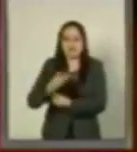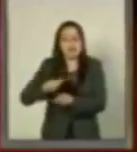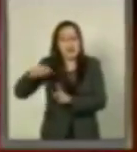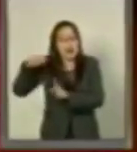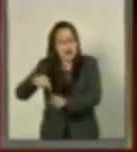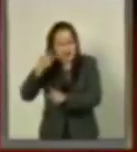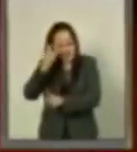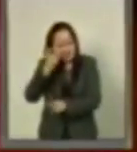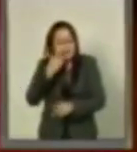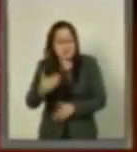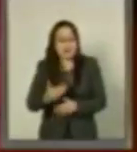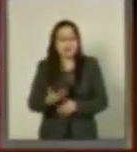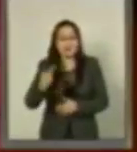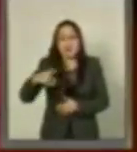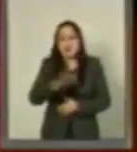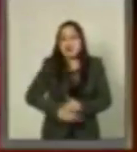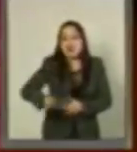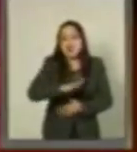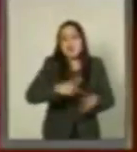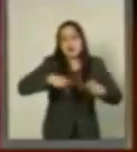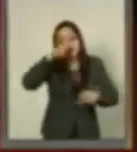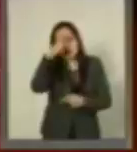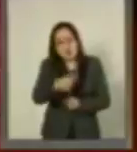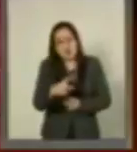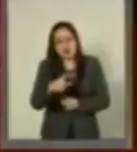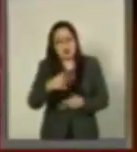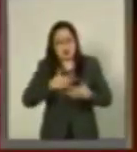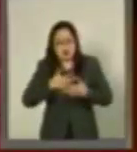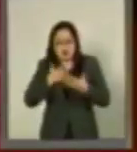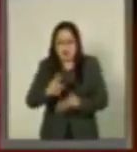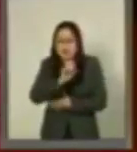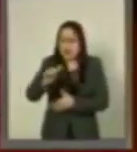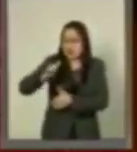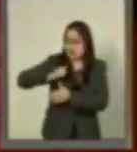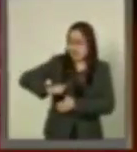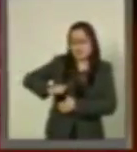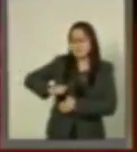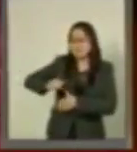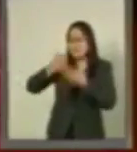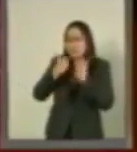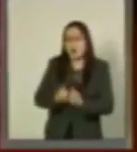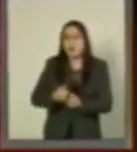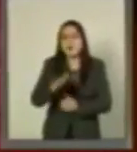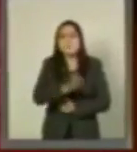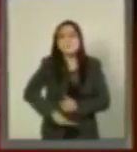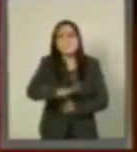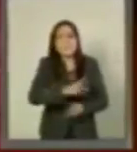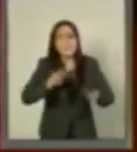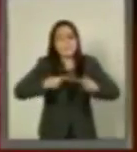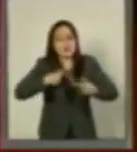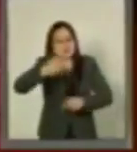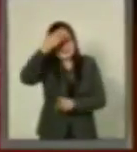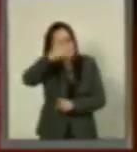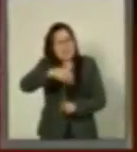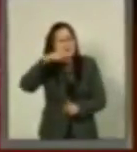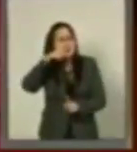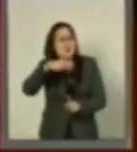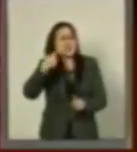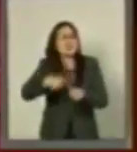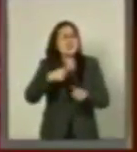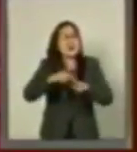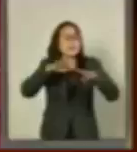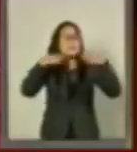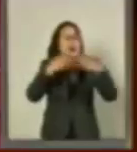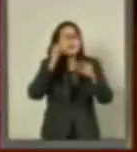que el pueblo de México no tiene confianza. Los ciudadanos saben dónde están los de la